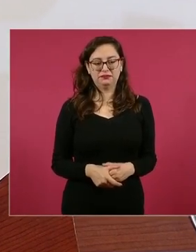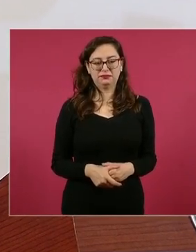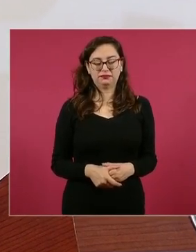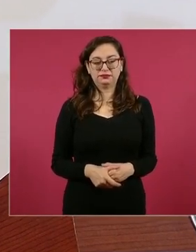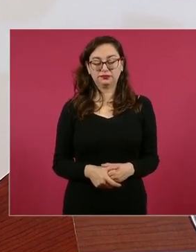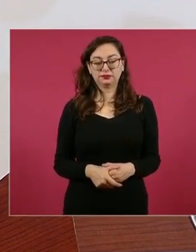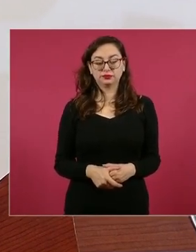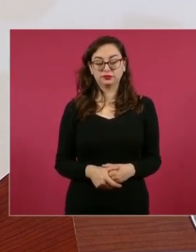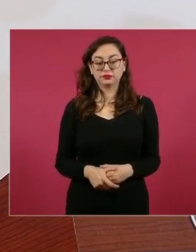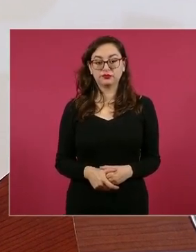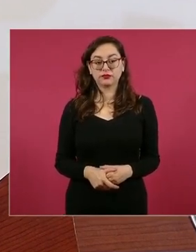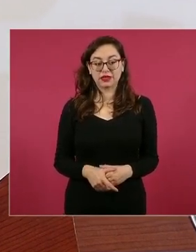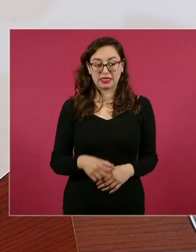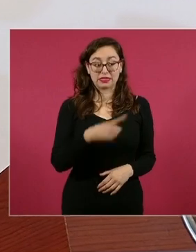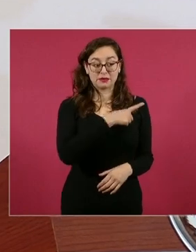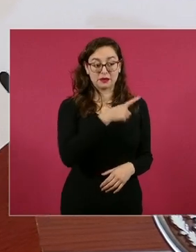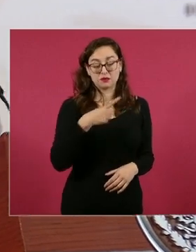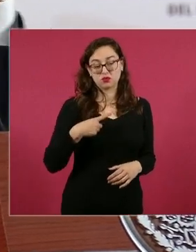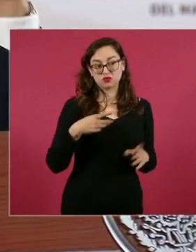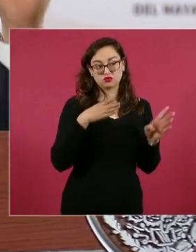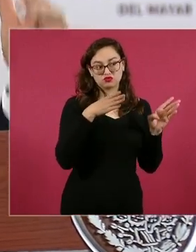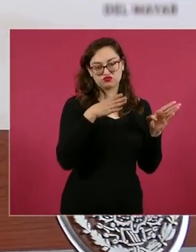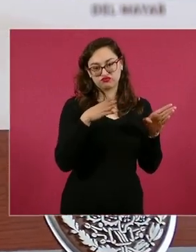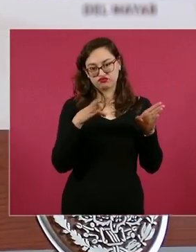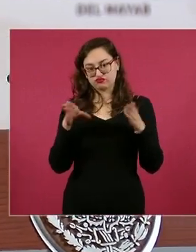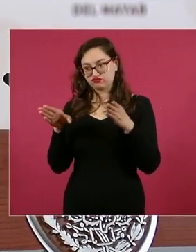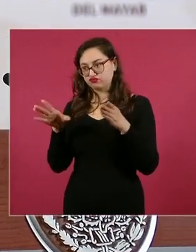eso hay que